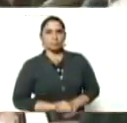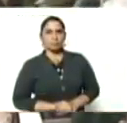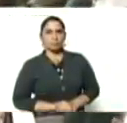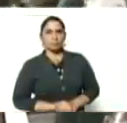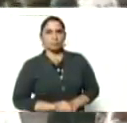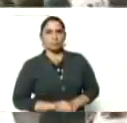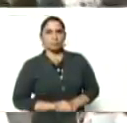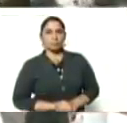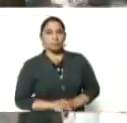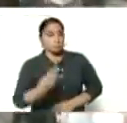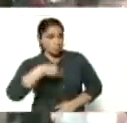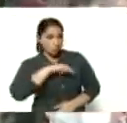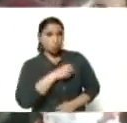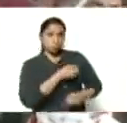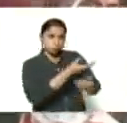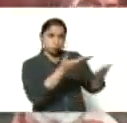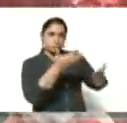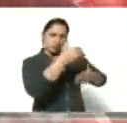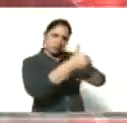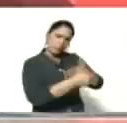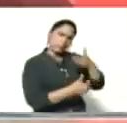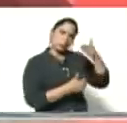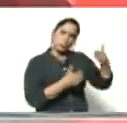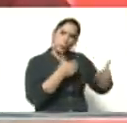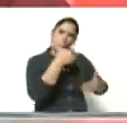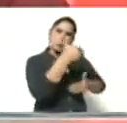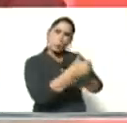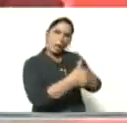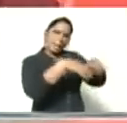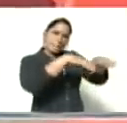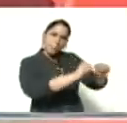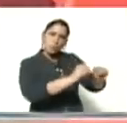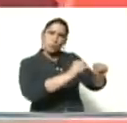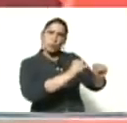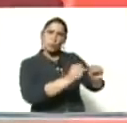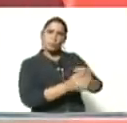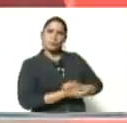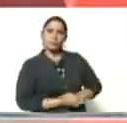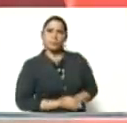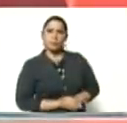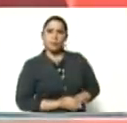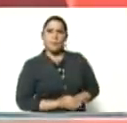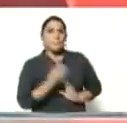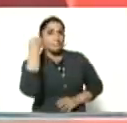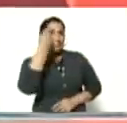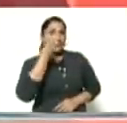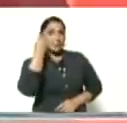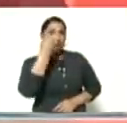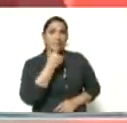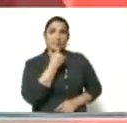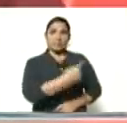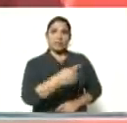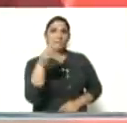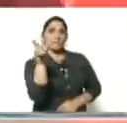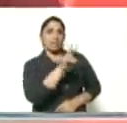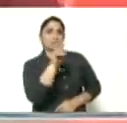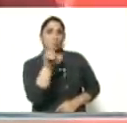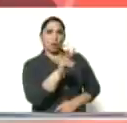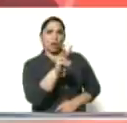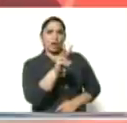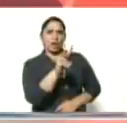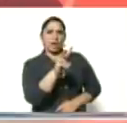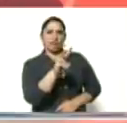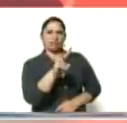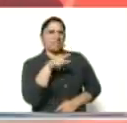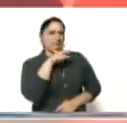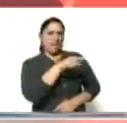Y así hemos ido, presidente. El imperialismo nos consideró una amenaza inusual y